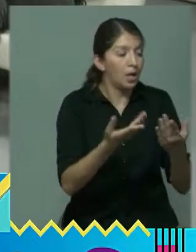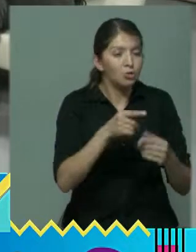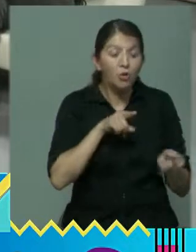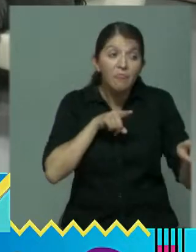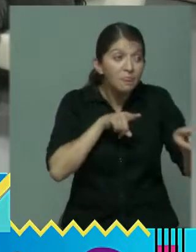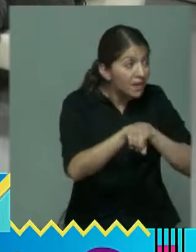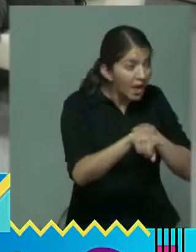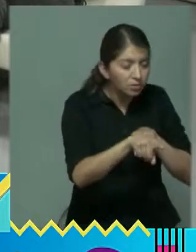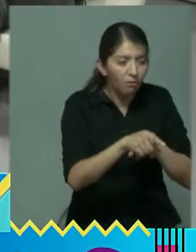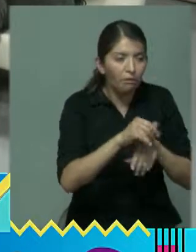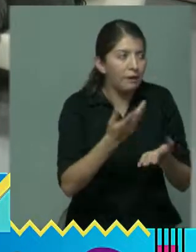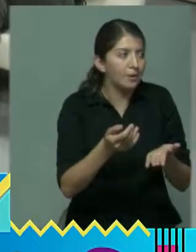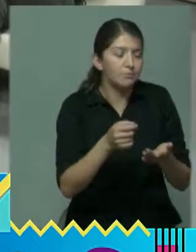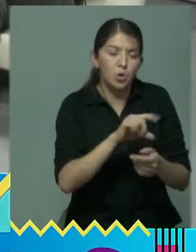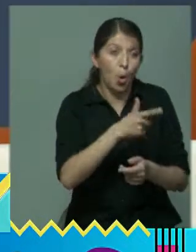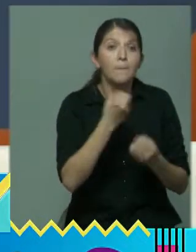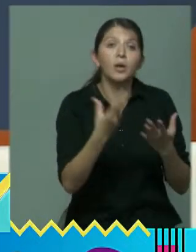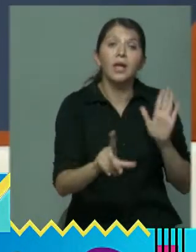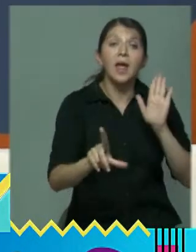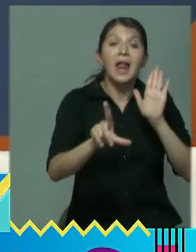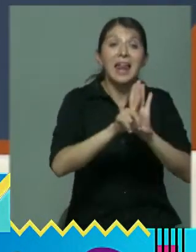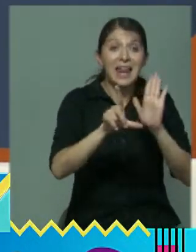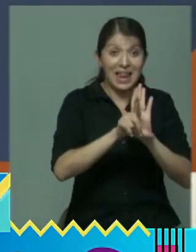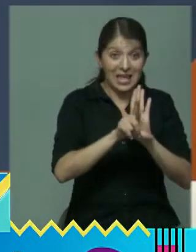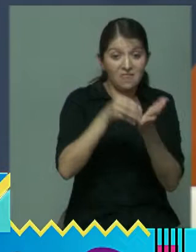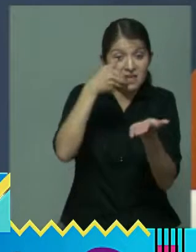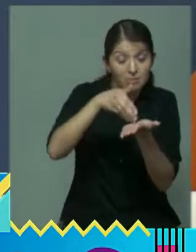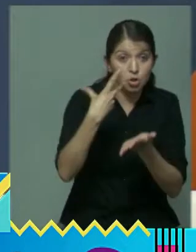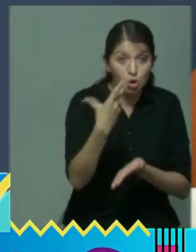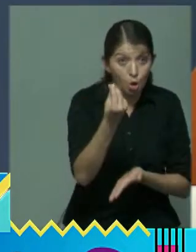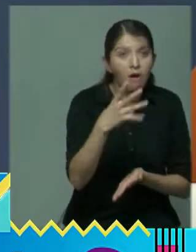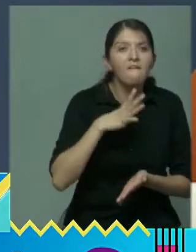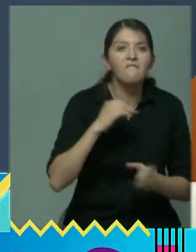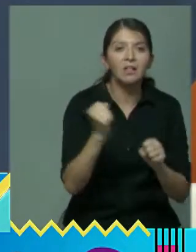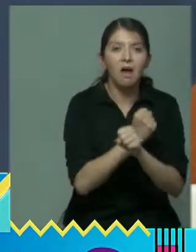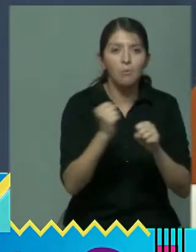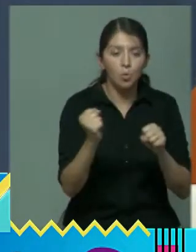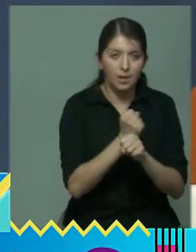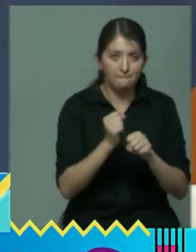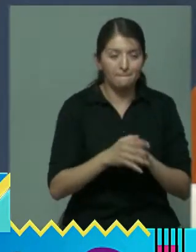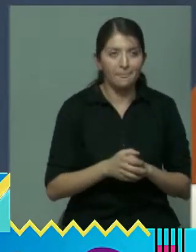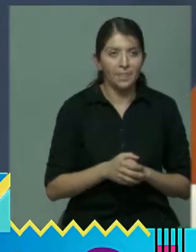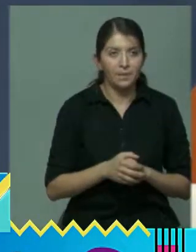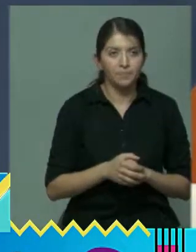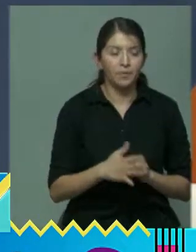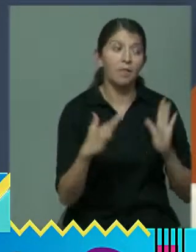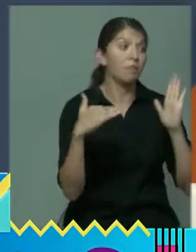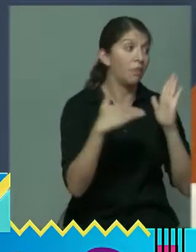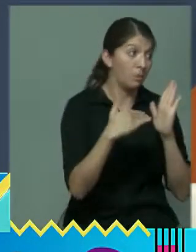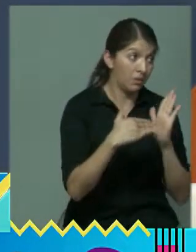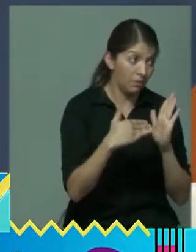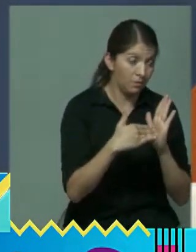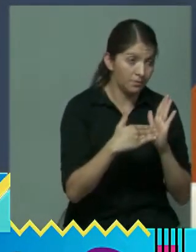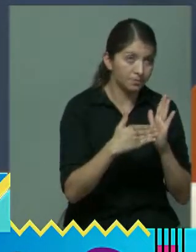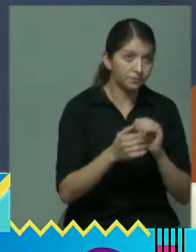se apruebe la nueva ley antidiscriminatoria. Vos me decís, bueno, ¿cuál es la sanción, digamos, de determinado acto? Dependiendo